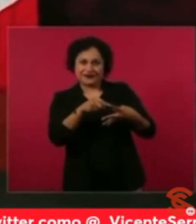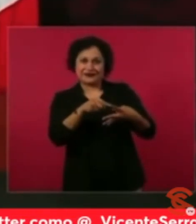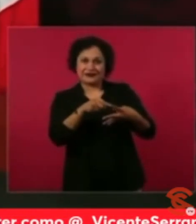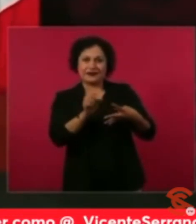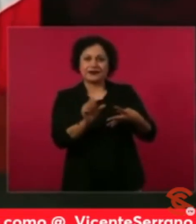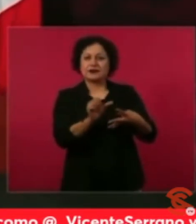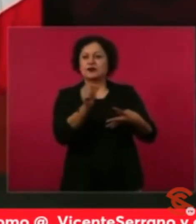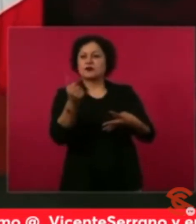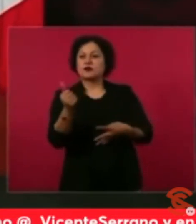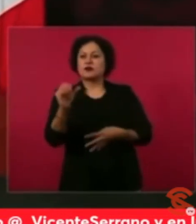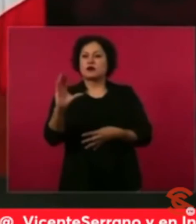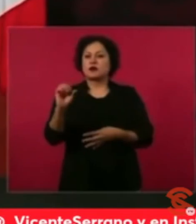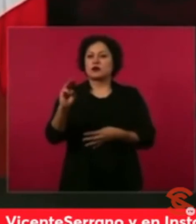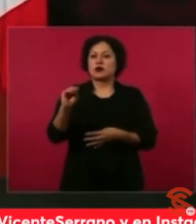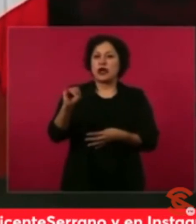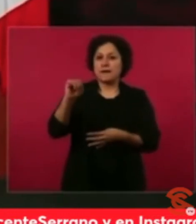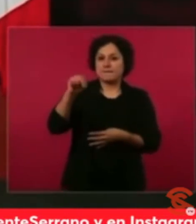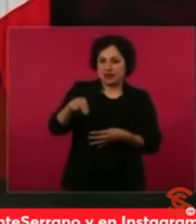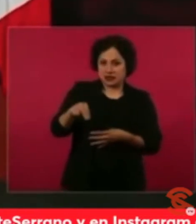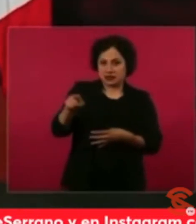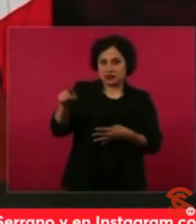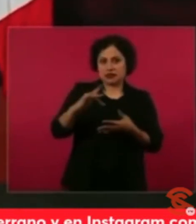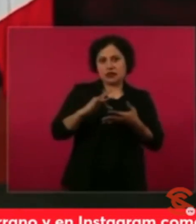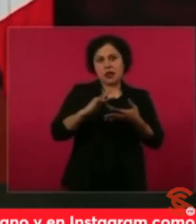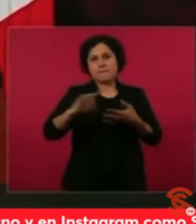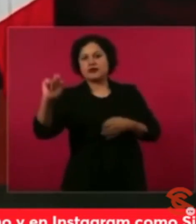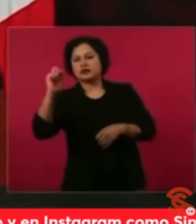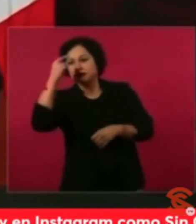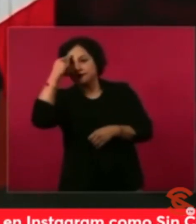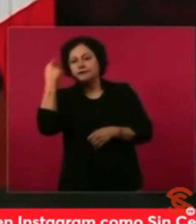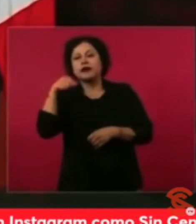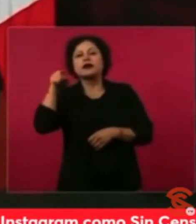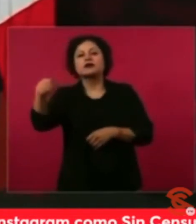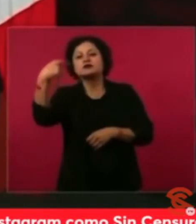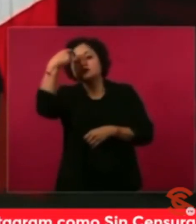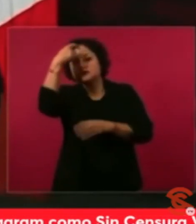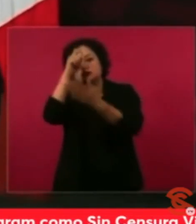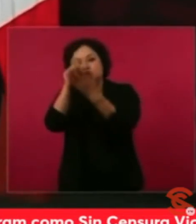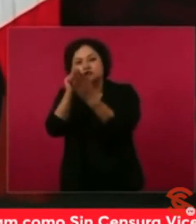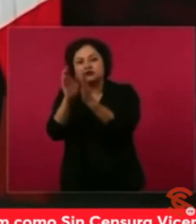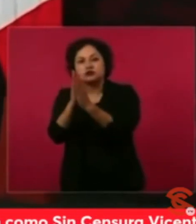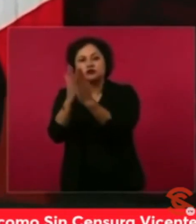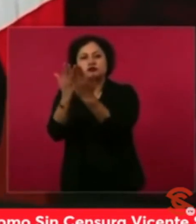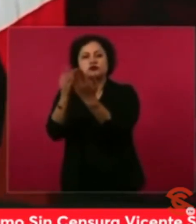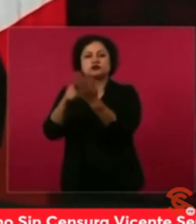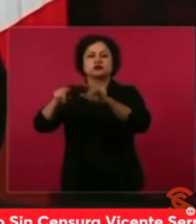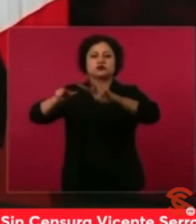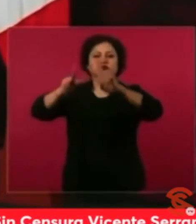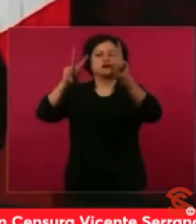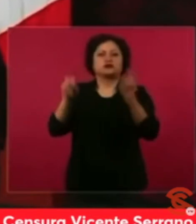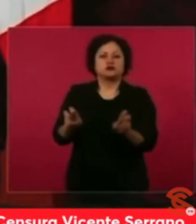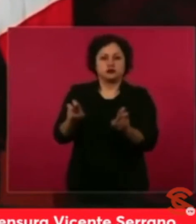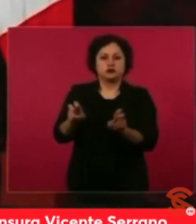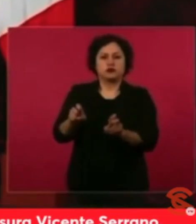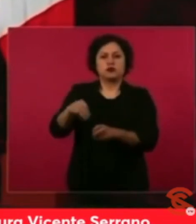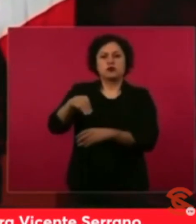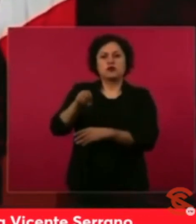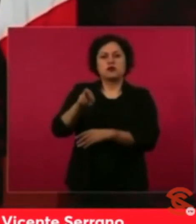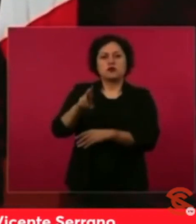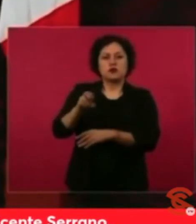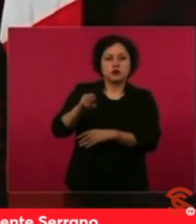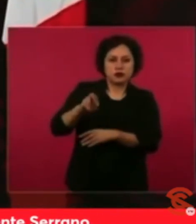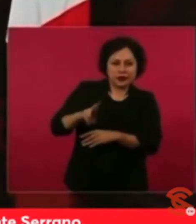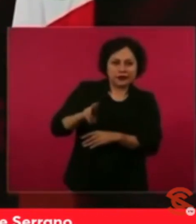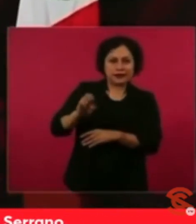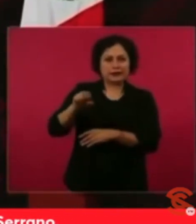Héctor Aguilar también para hacer un buen libro, una buena novela que se llama Morir en el Golfo, porque el